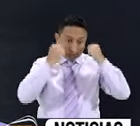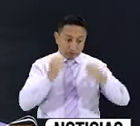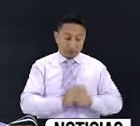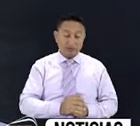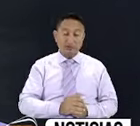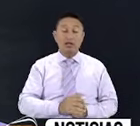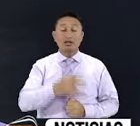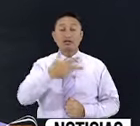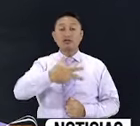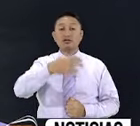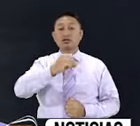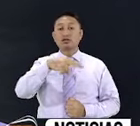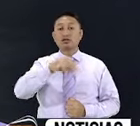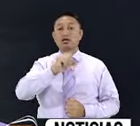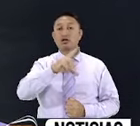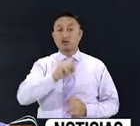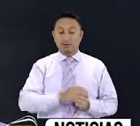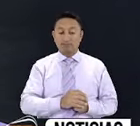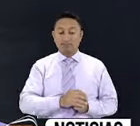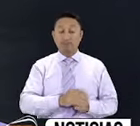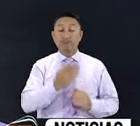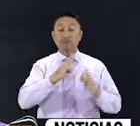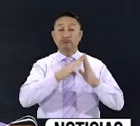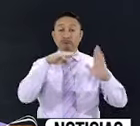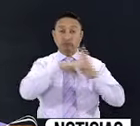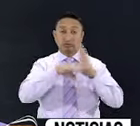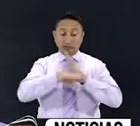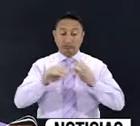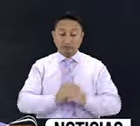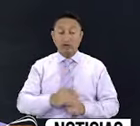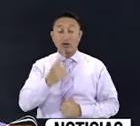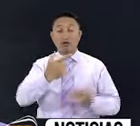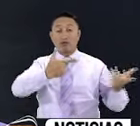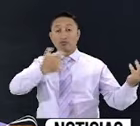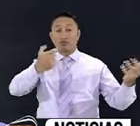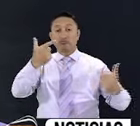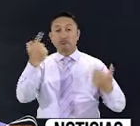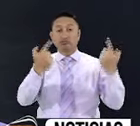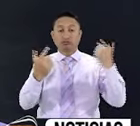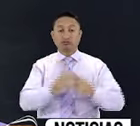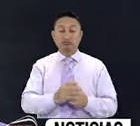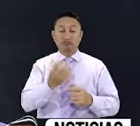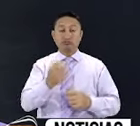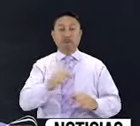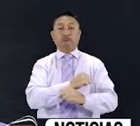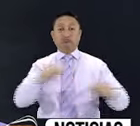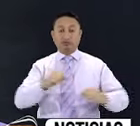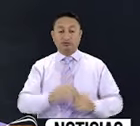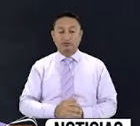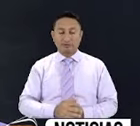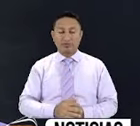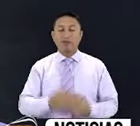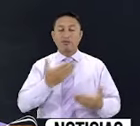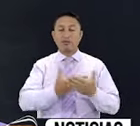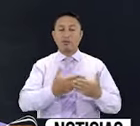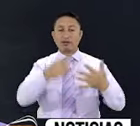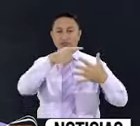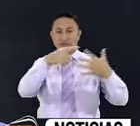Choneros. En los allanamientos encontraron un fusil, pistolas, granadas de mano, entre otros artículos.